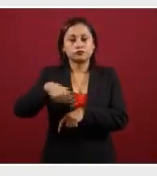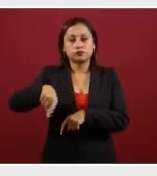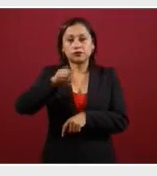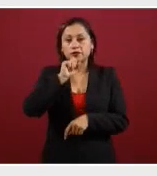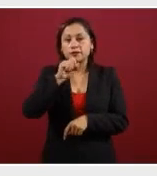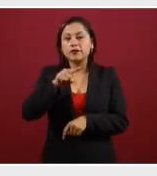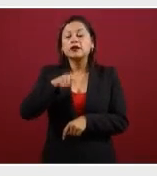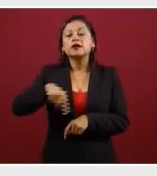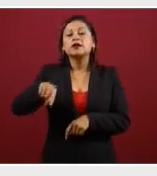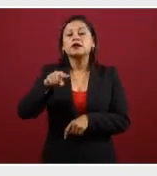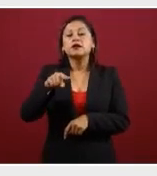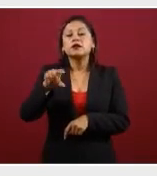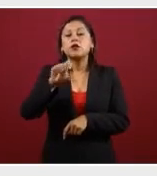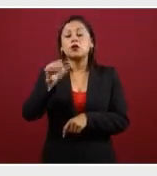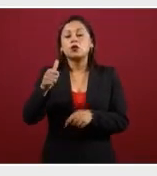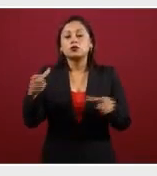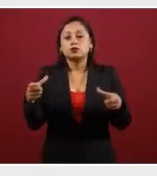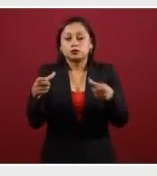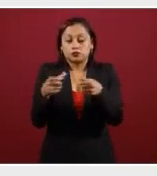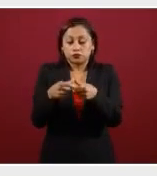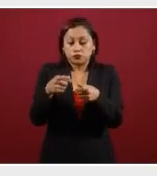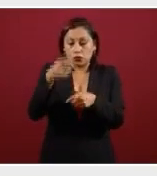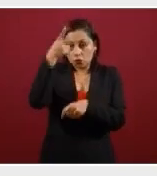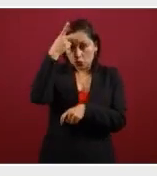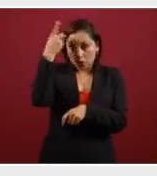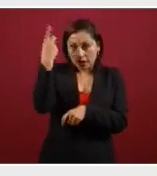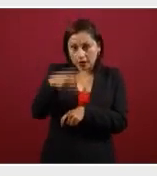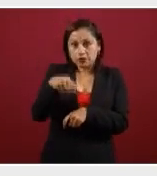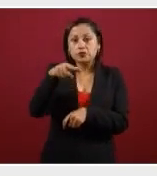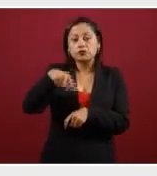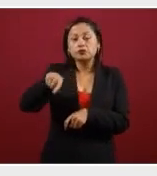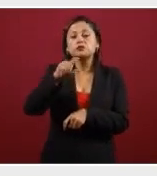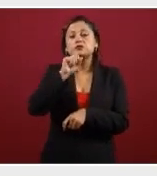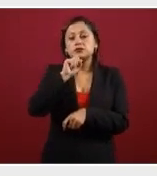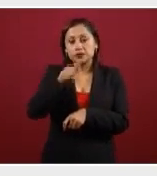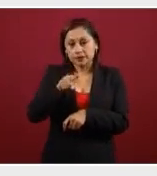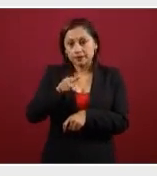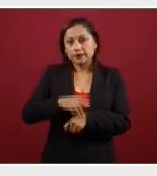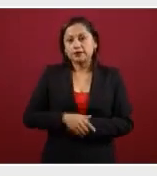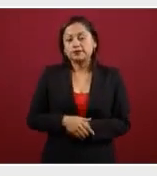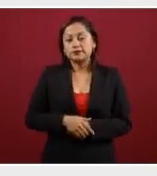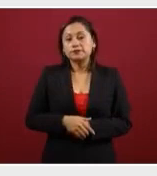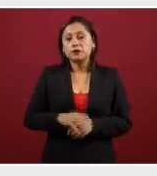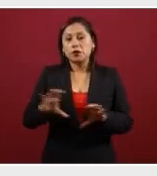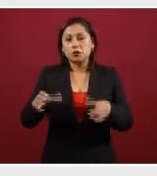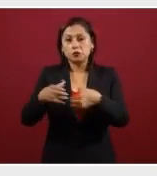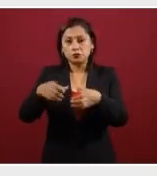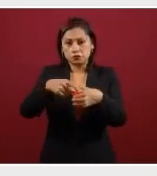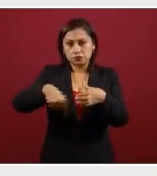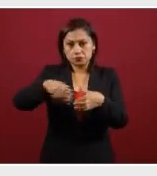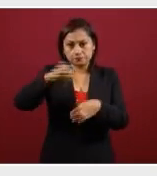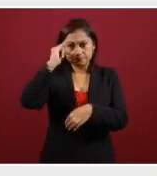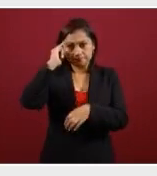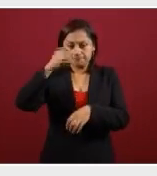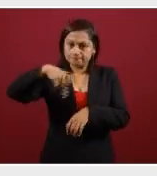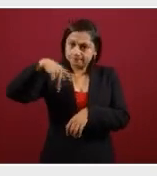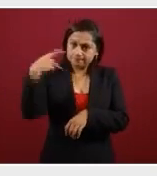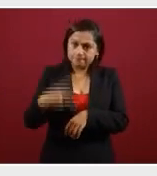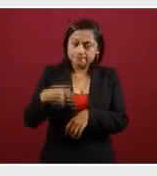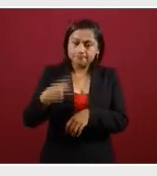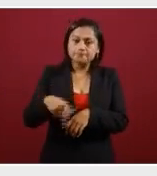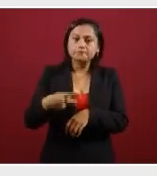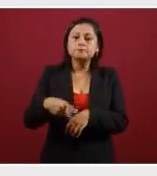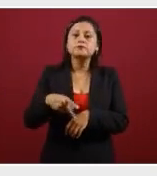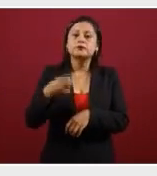localidades, pequeña propiedad. Estamos trabajando con estos pueblos originarios y eso nos da muchísimo